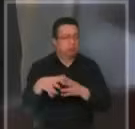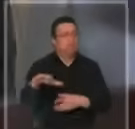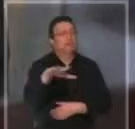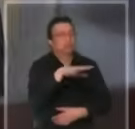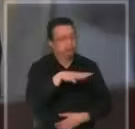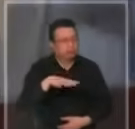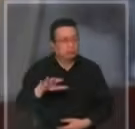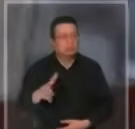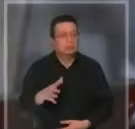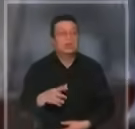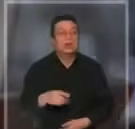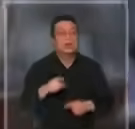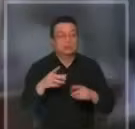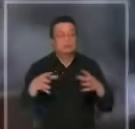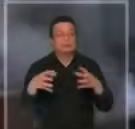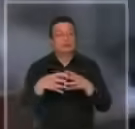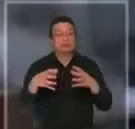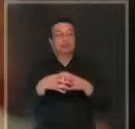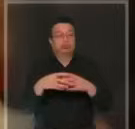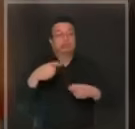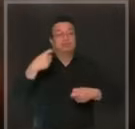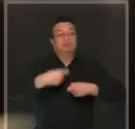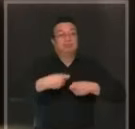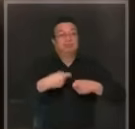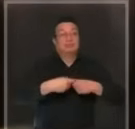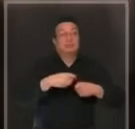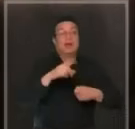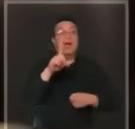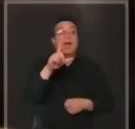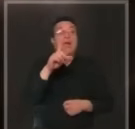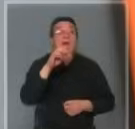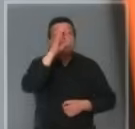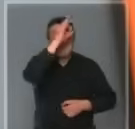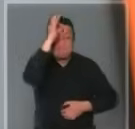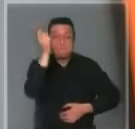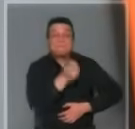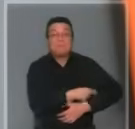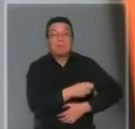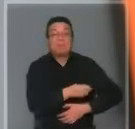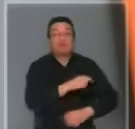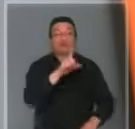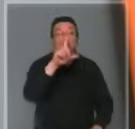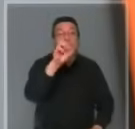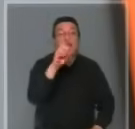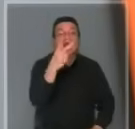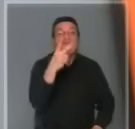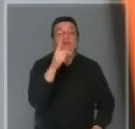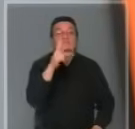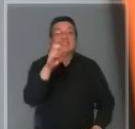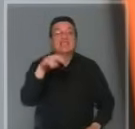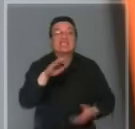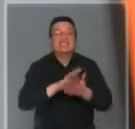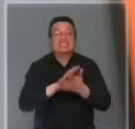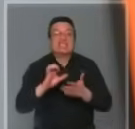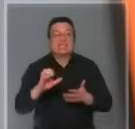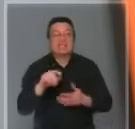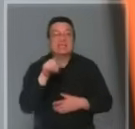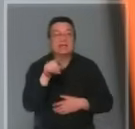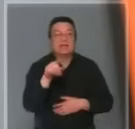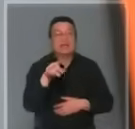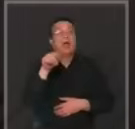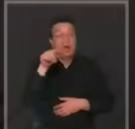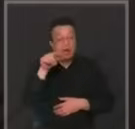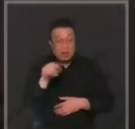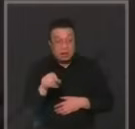Se trata de la agrupación delictual Resistencia Mapuche Lafkenche, la que reivindicó ese ataque cuando partía el 2022. Hoy las